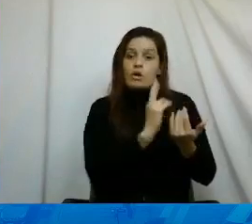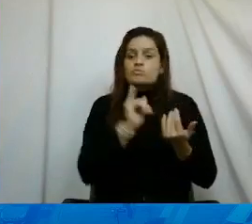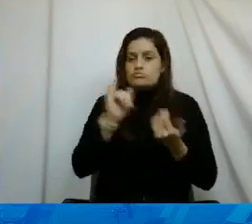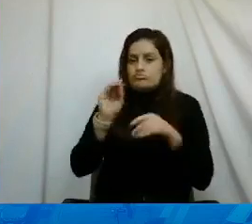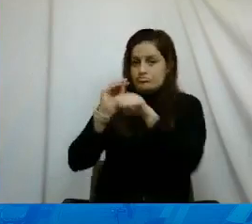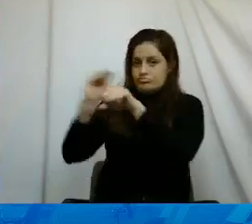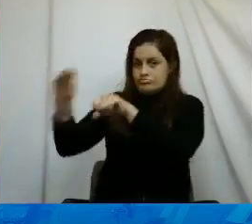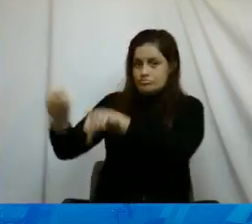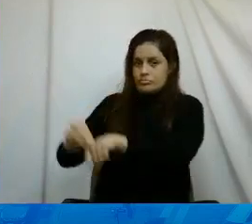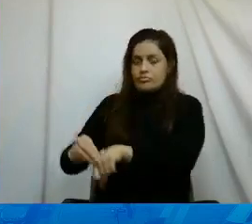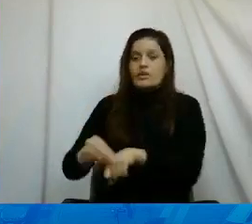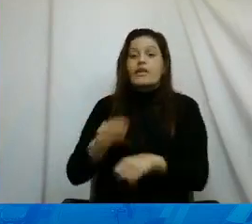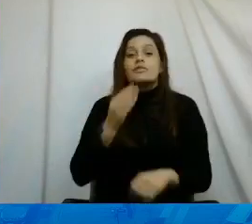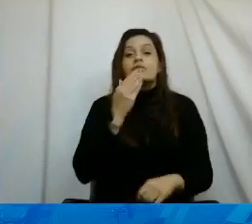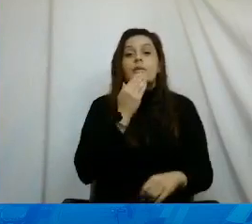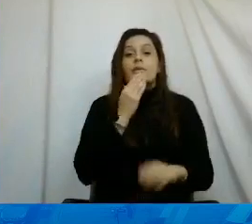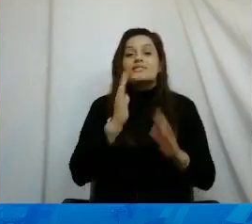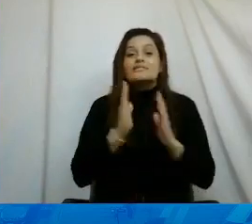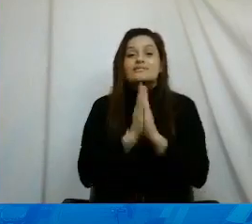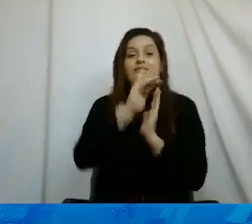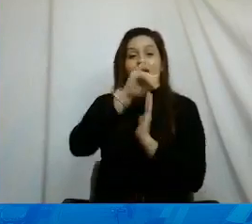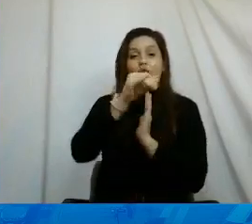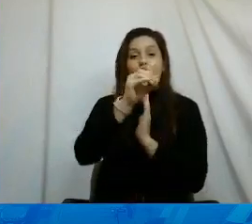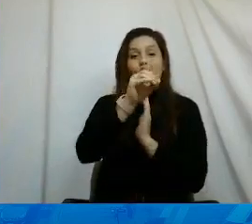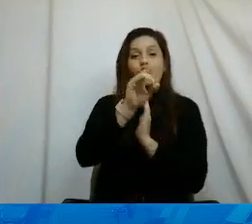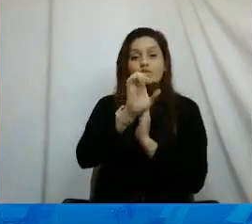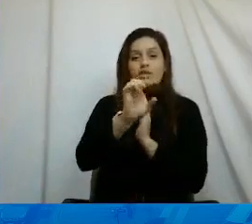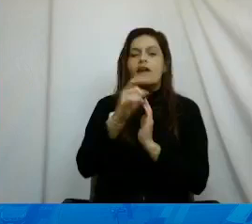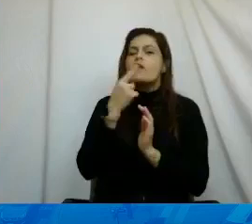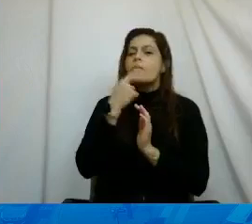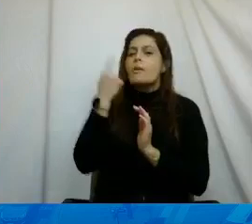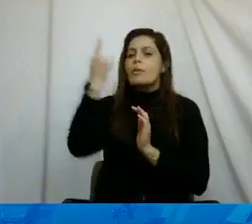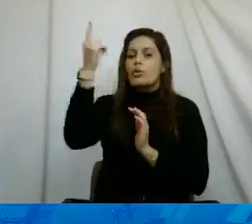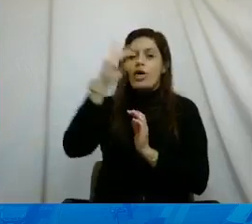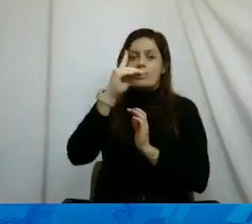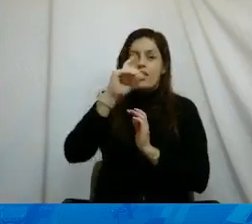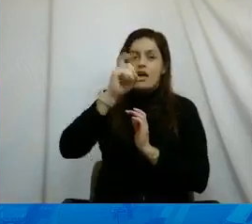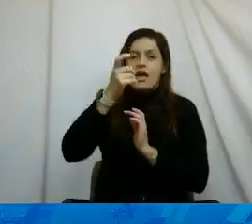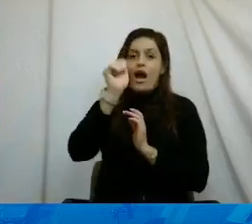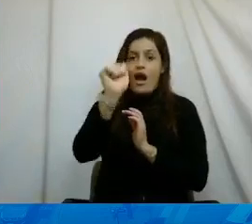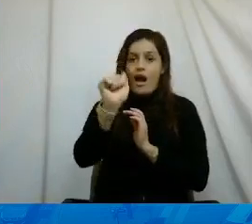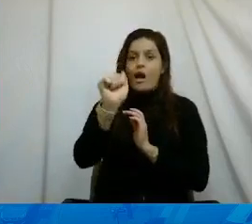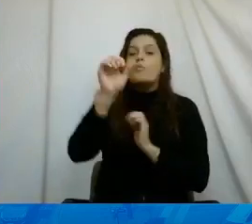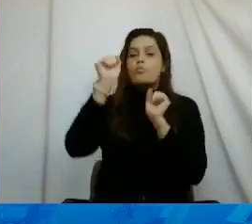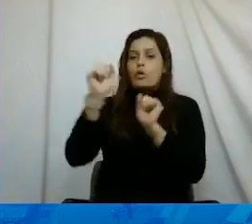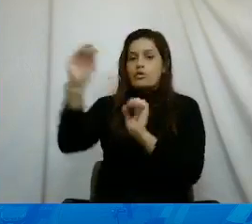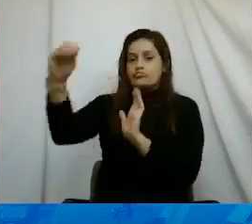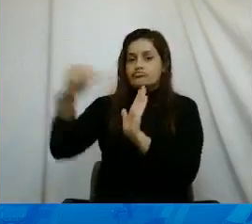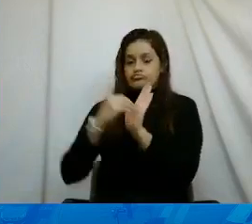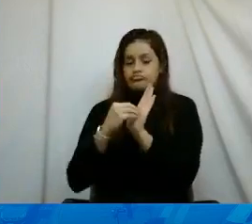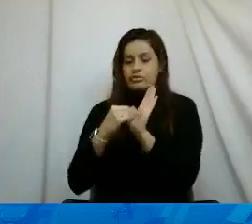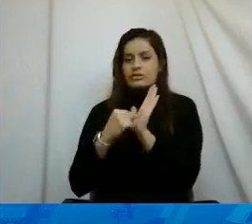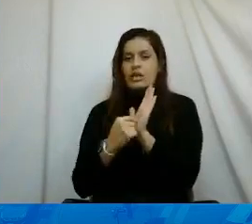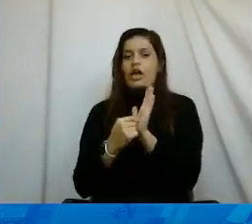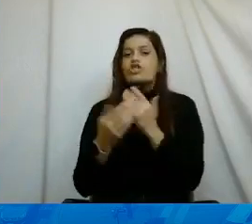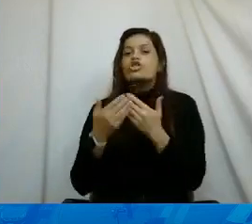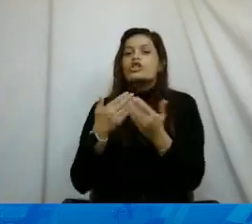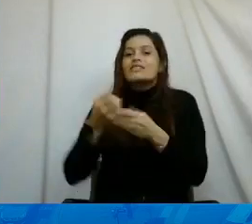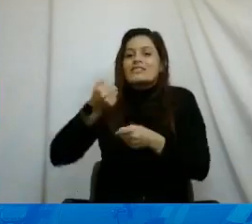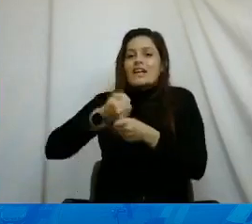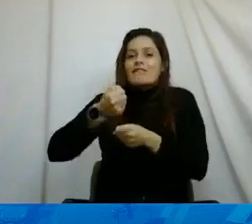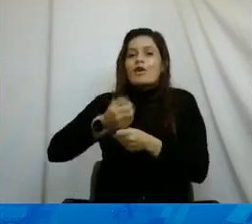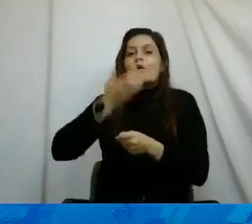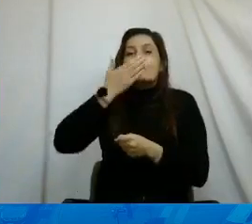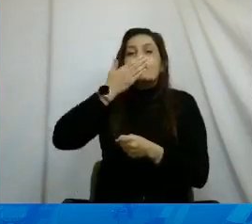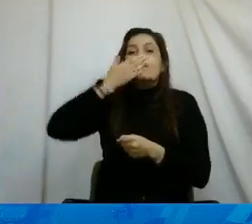San José Obrero, vamos a solicitar a la Dirección de Gestión Ambiental que pueda incorporarlo dentro del trabajo de mejoramiento de